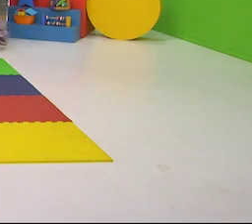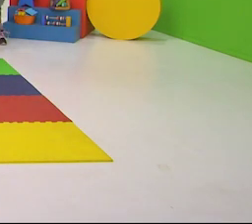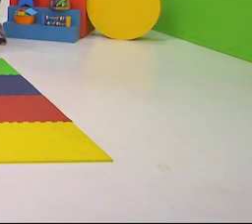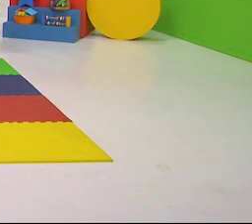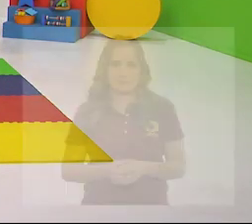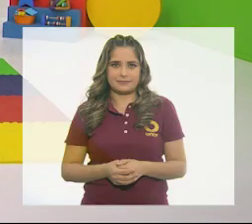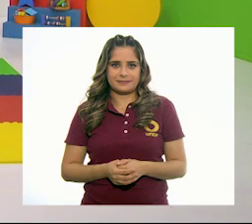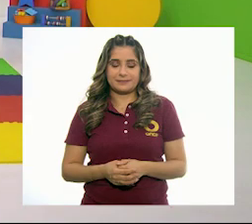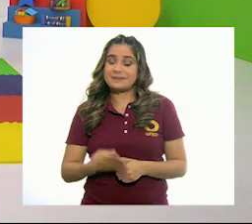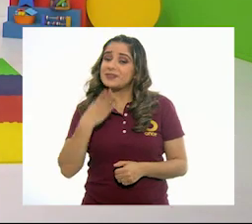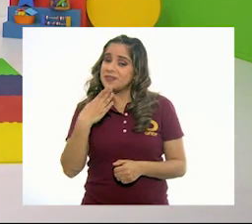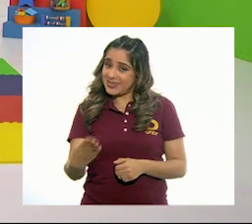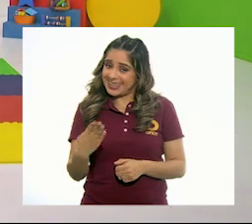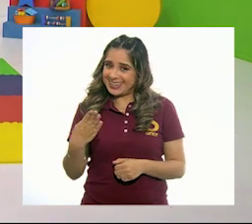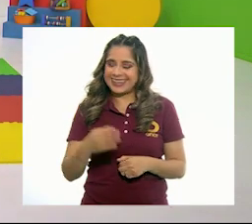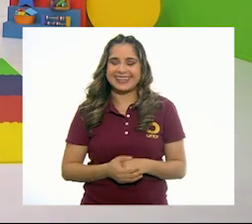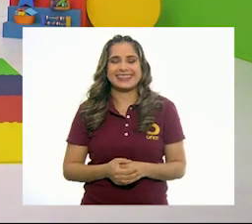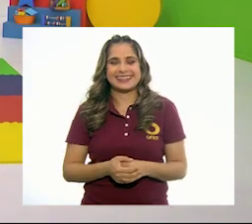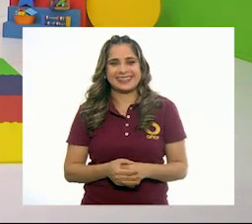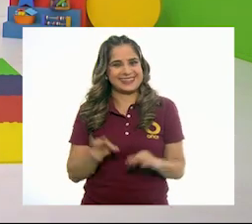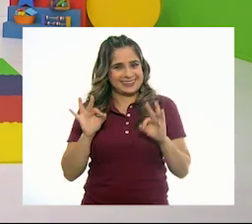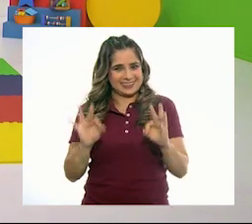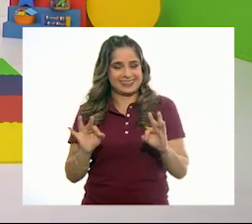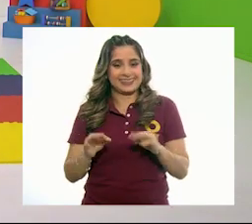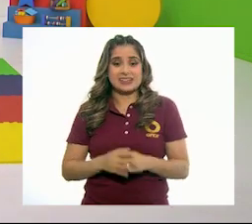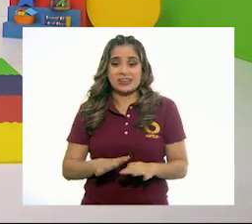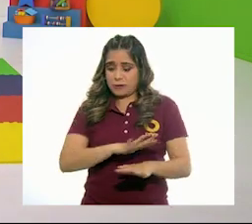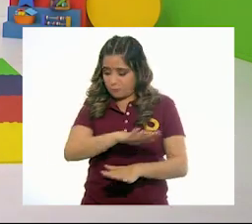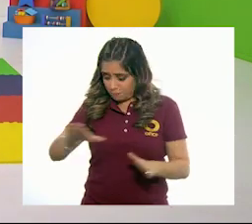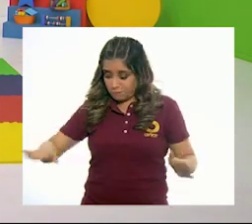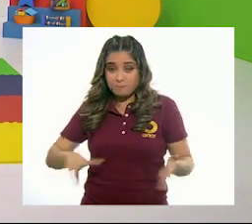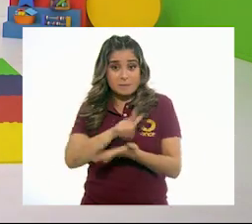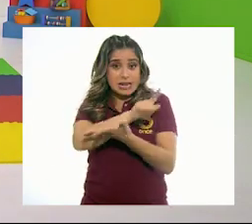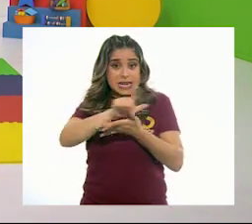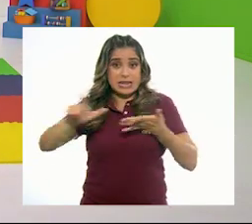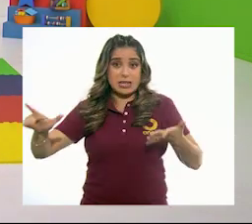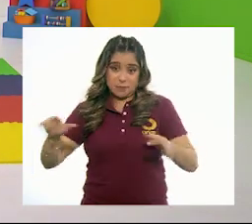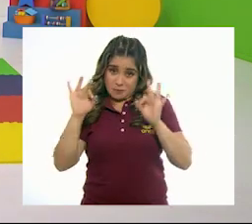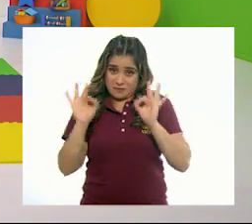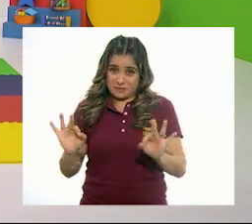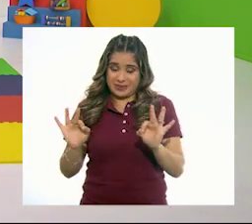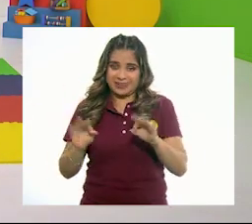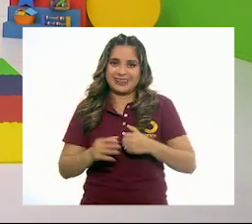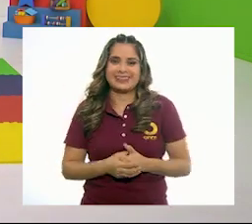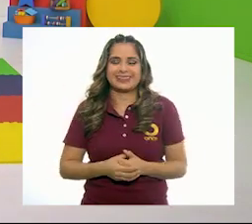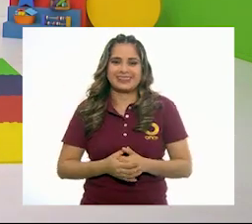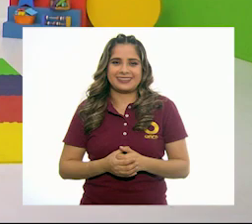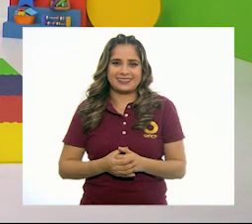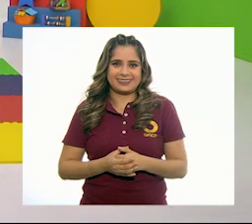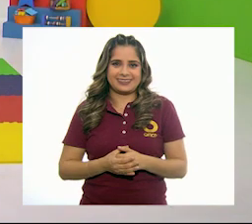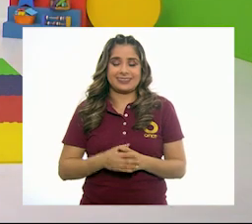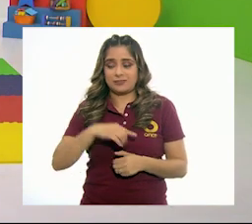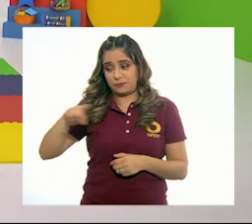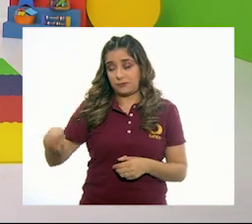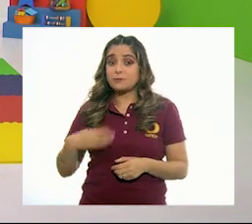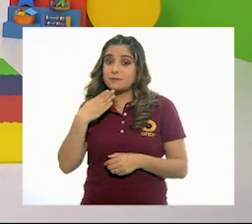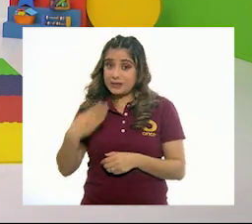¡Bien hecho! ¡Ahora sí! ¡Está listo el espacio! Y como lo hemos hecho bien,